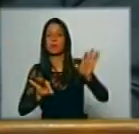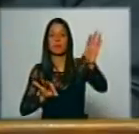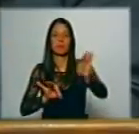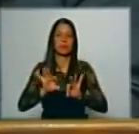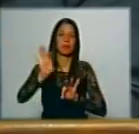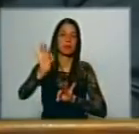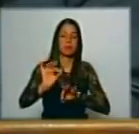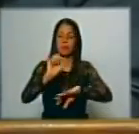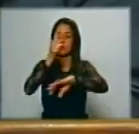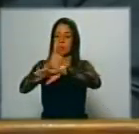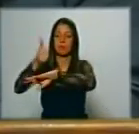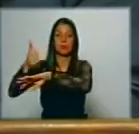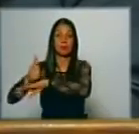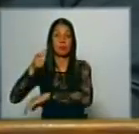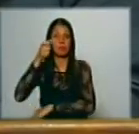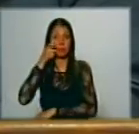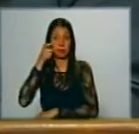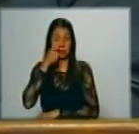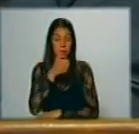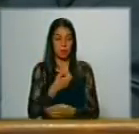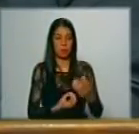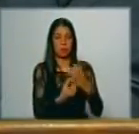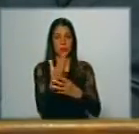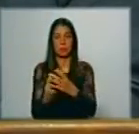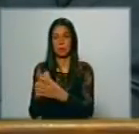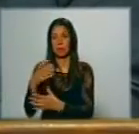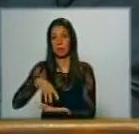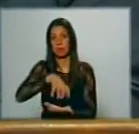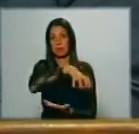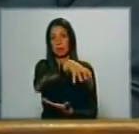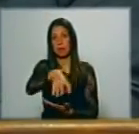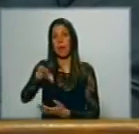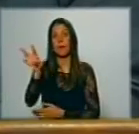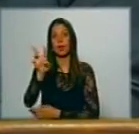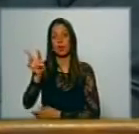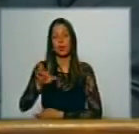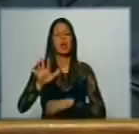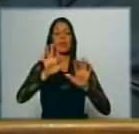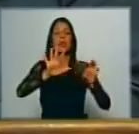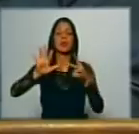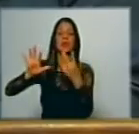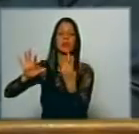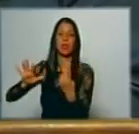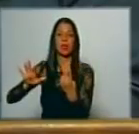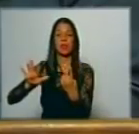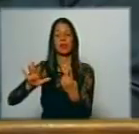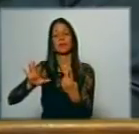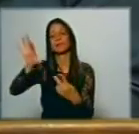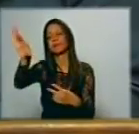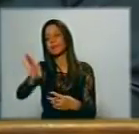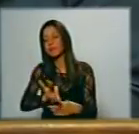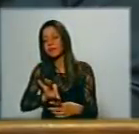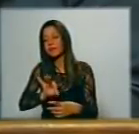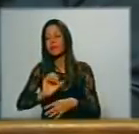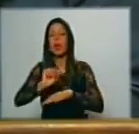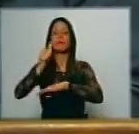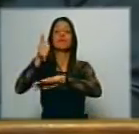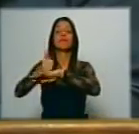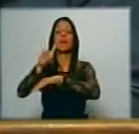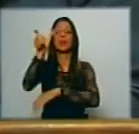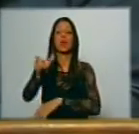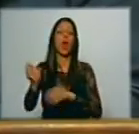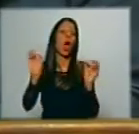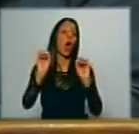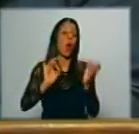competencia nacional a tales fines. 17. Nombrar y remover a las funcionarias y